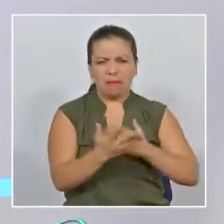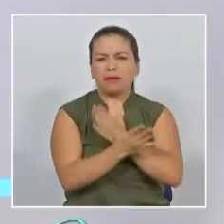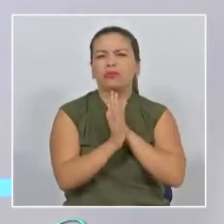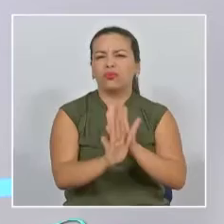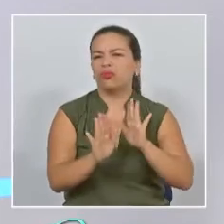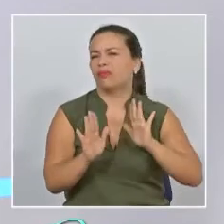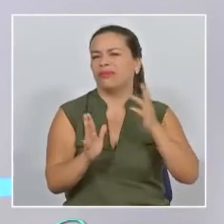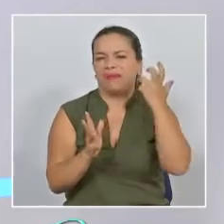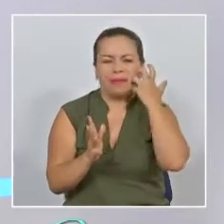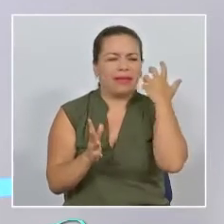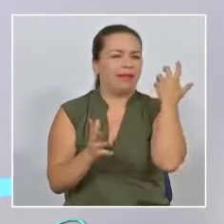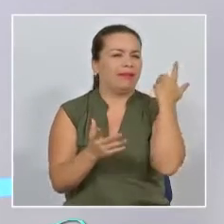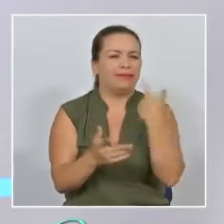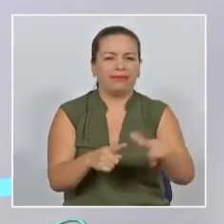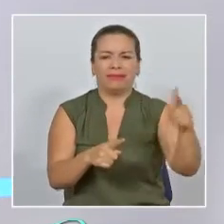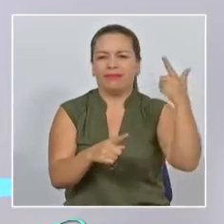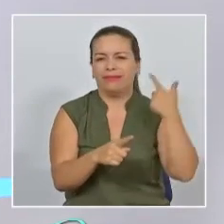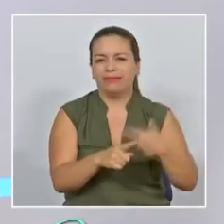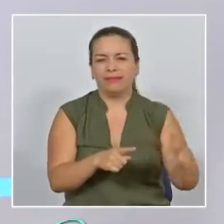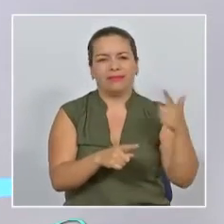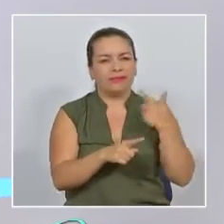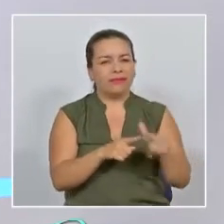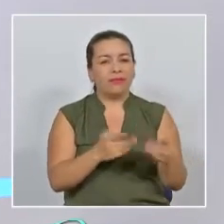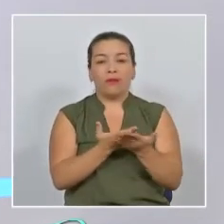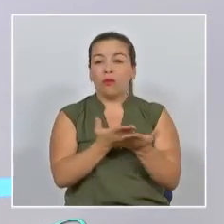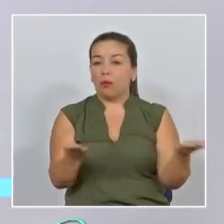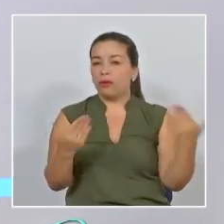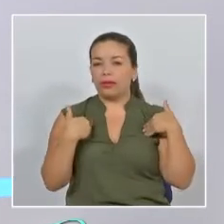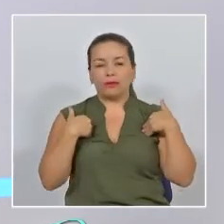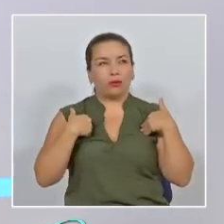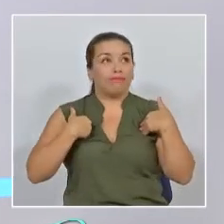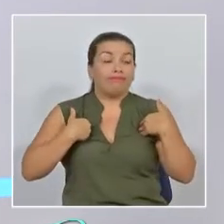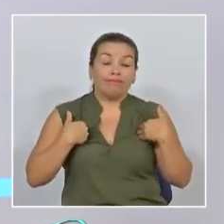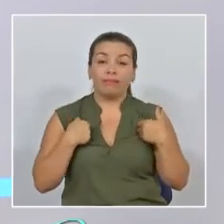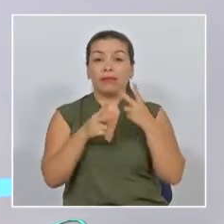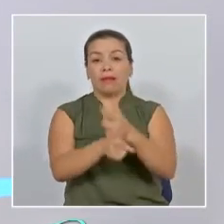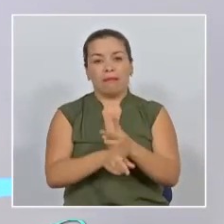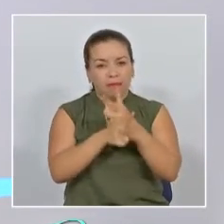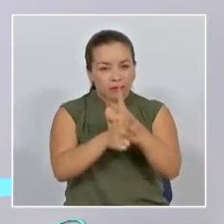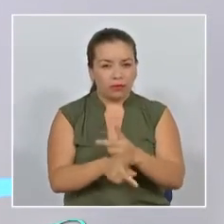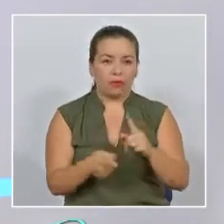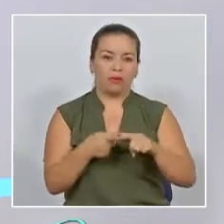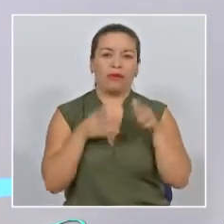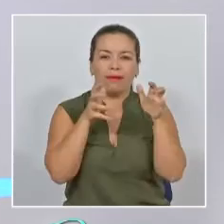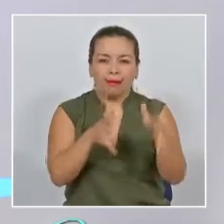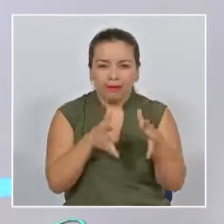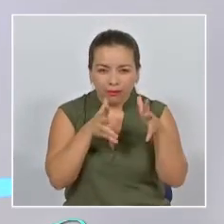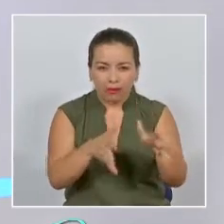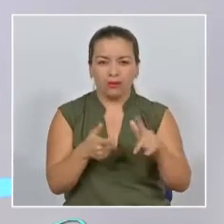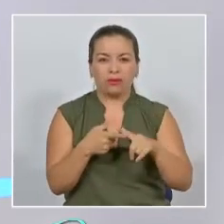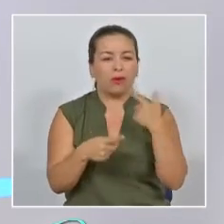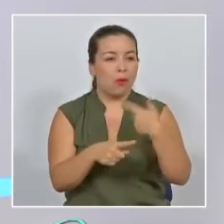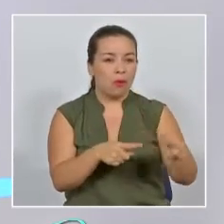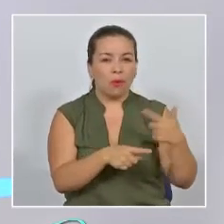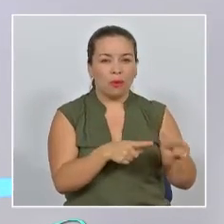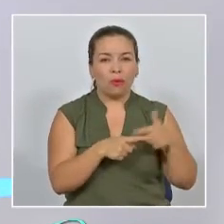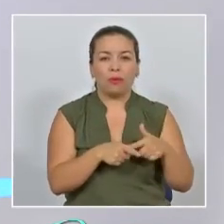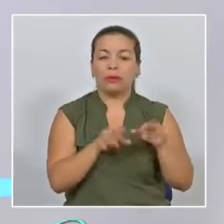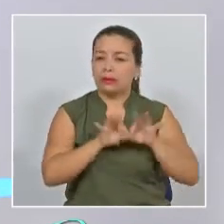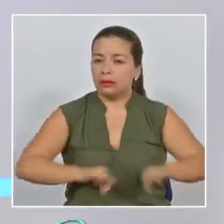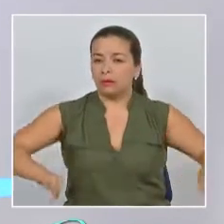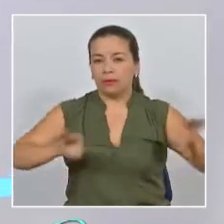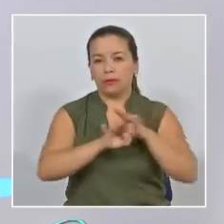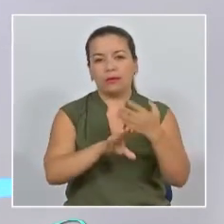mil enfermedades, pero si no seguimos con esta labor educativa de prevención, pues tendremos que seguir tratando